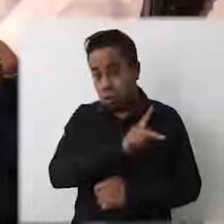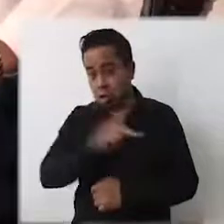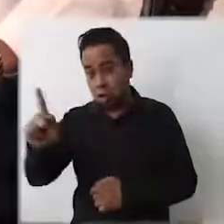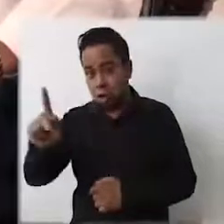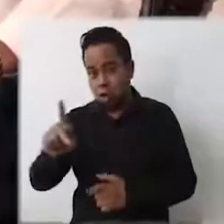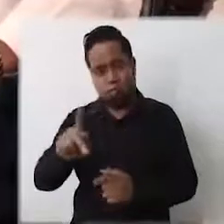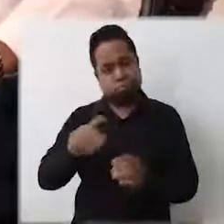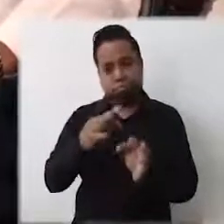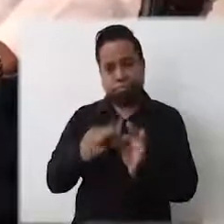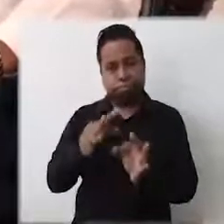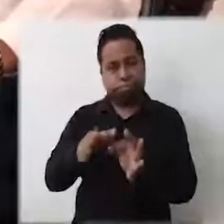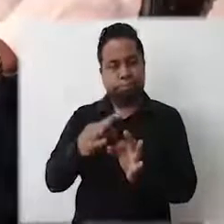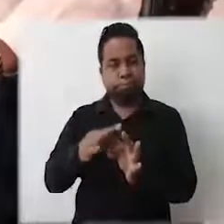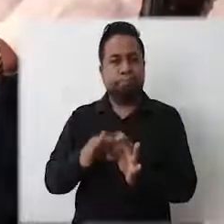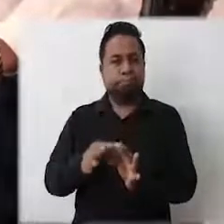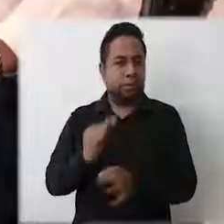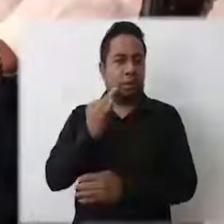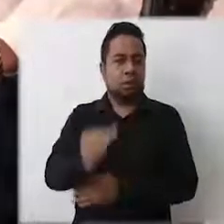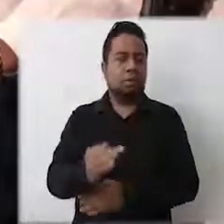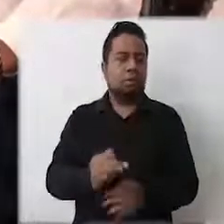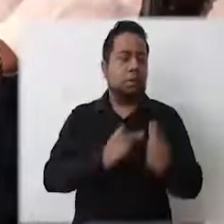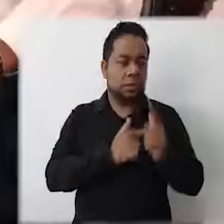presidente?